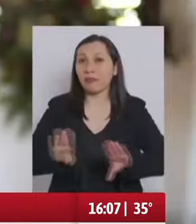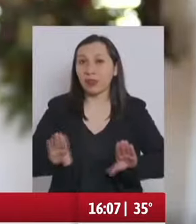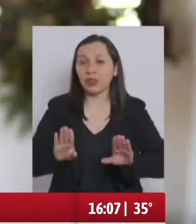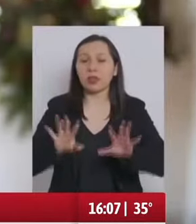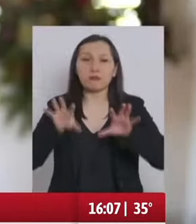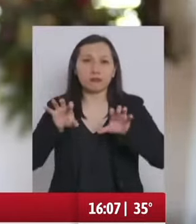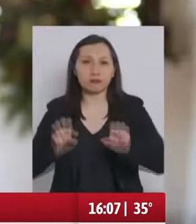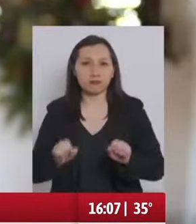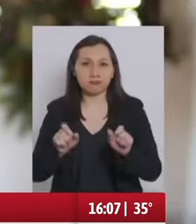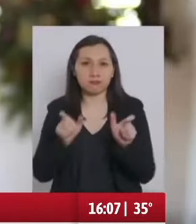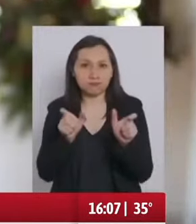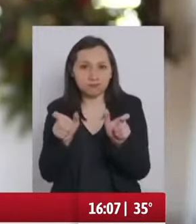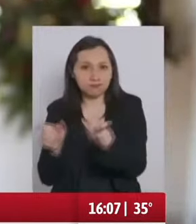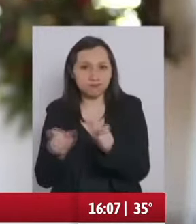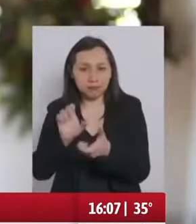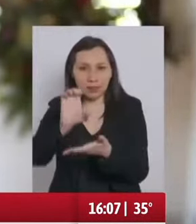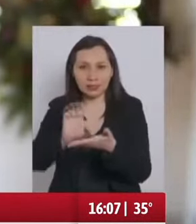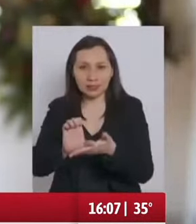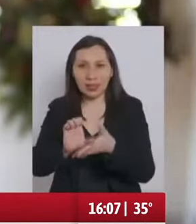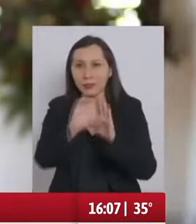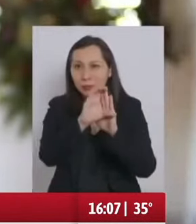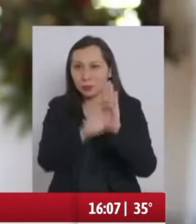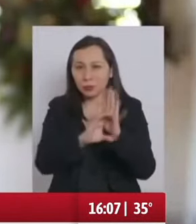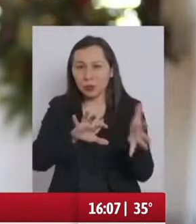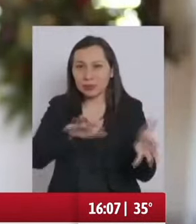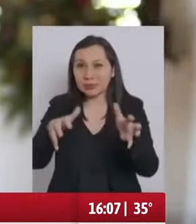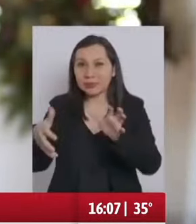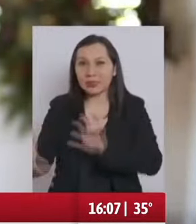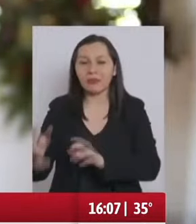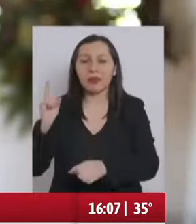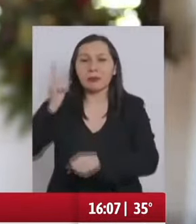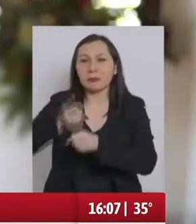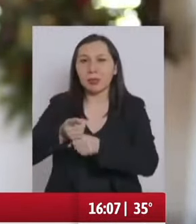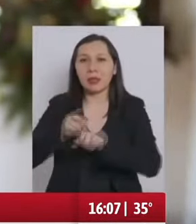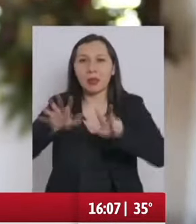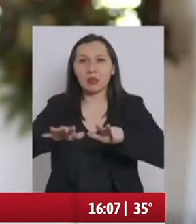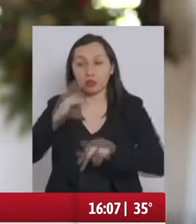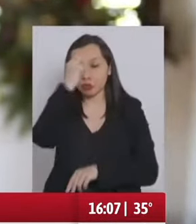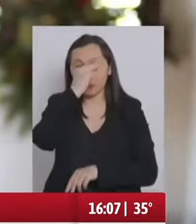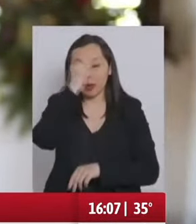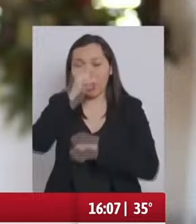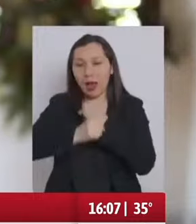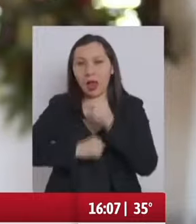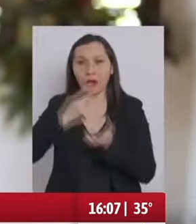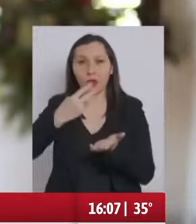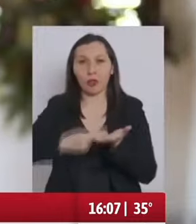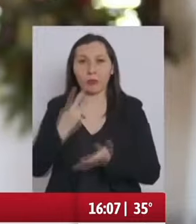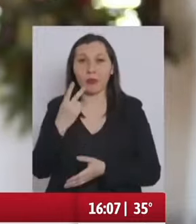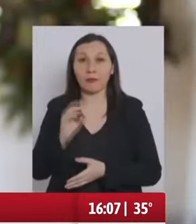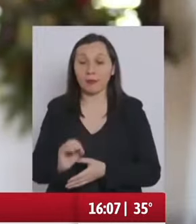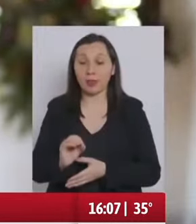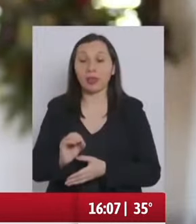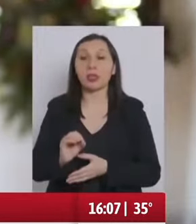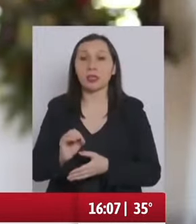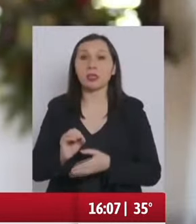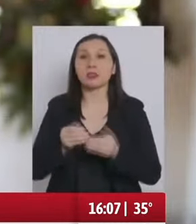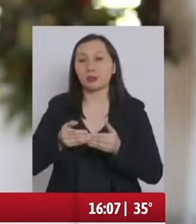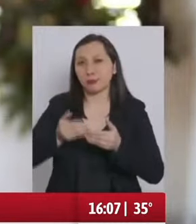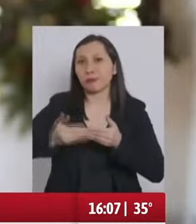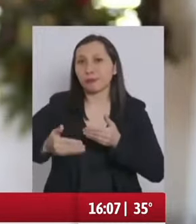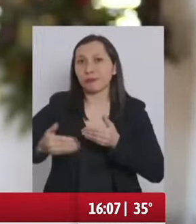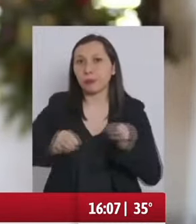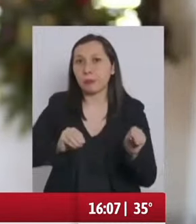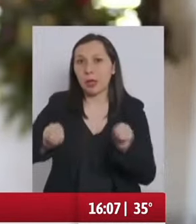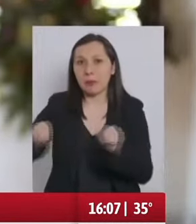dicho sector había capotado una aeronave. Al parecer, helicóptero y personal de carabineros y armada concurren al lugar